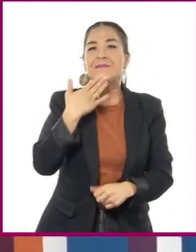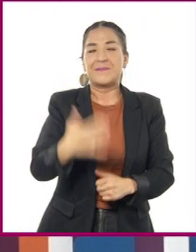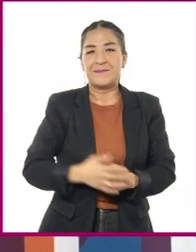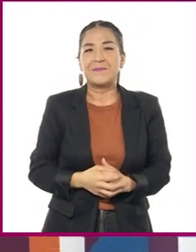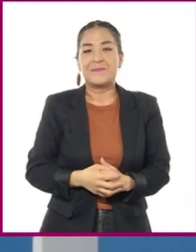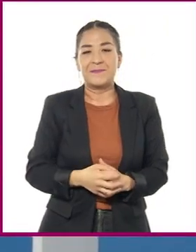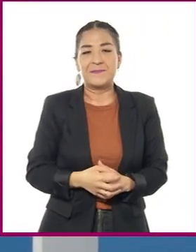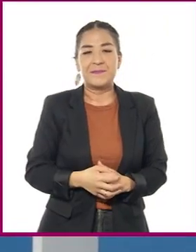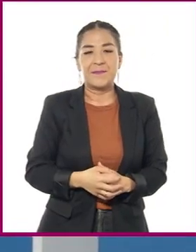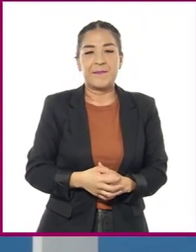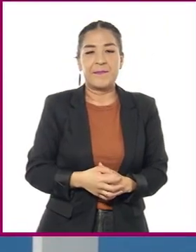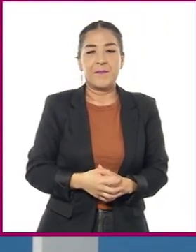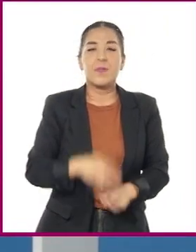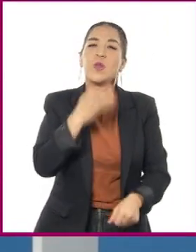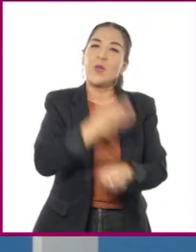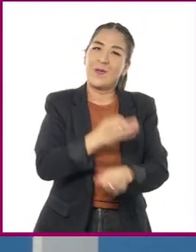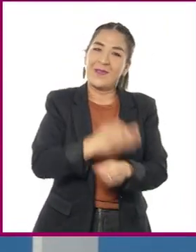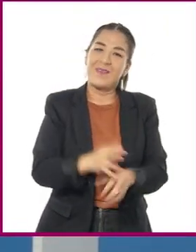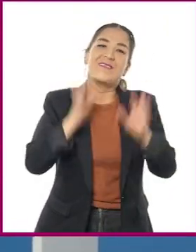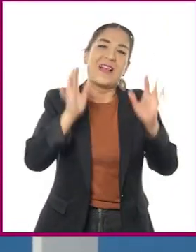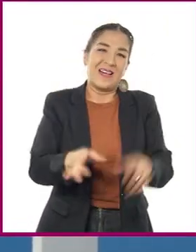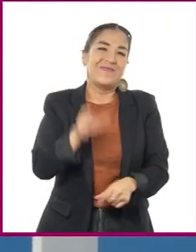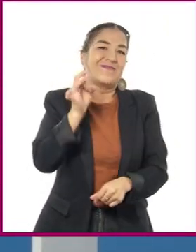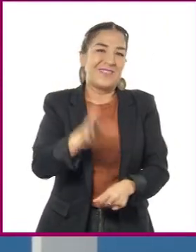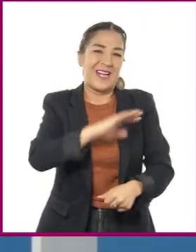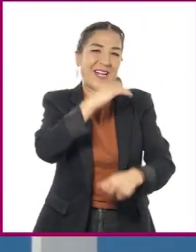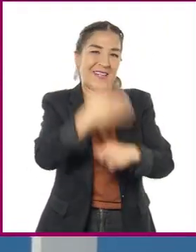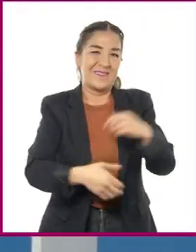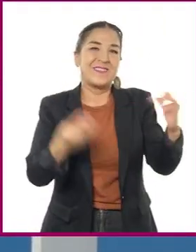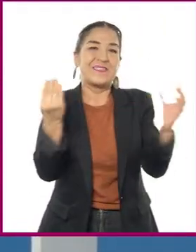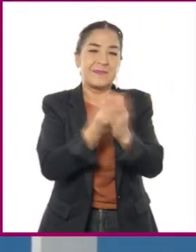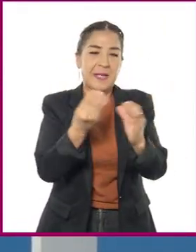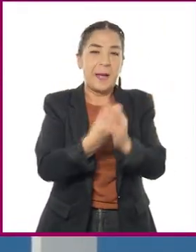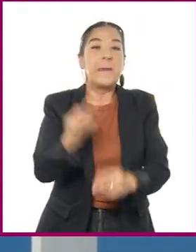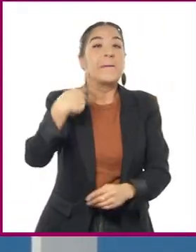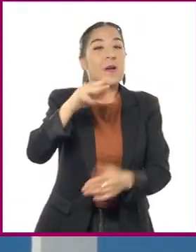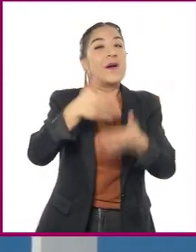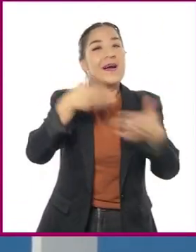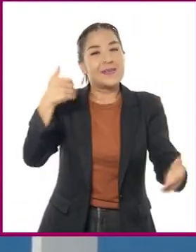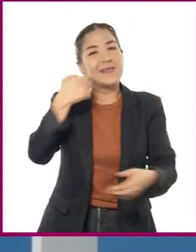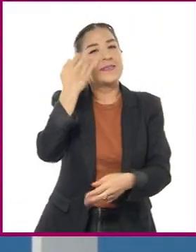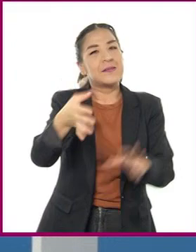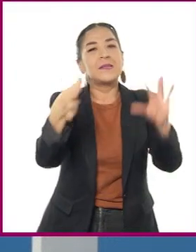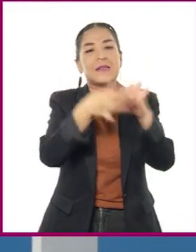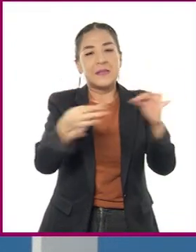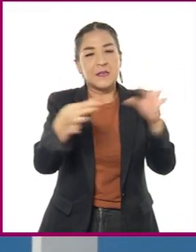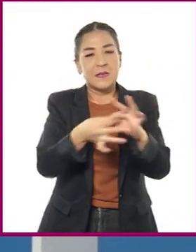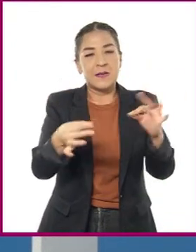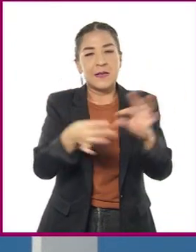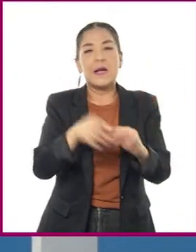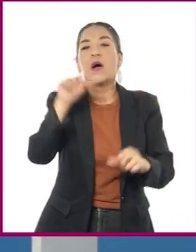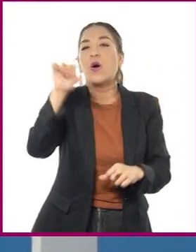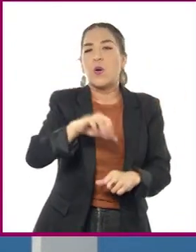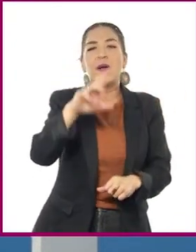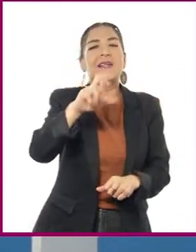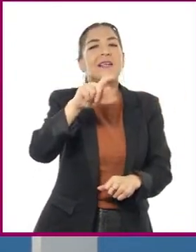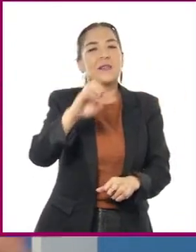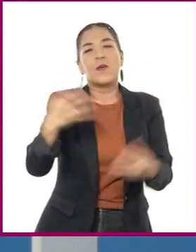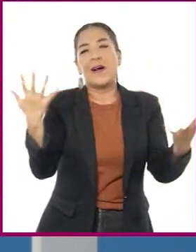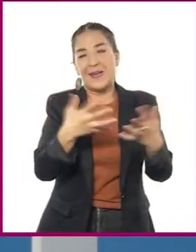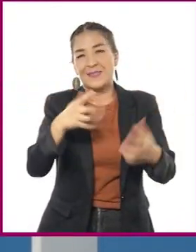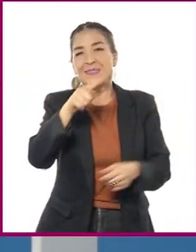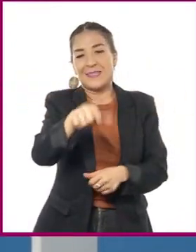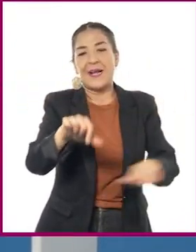Exactamente. Estamos llegando al final de la sesión, pero antes queremos plantearles a manera de reto que realicen